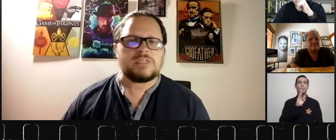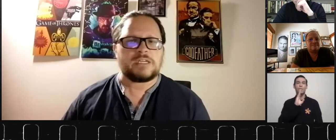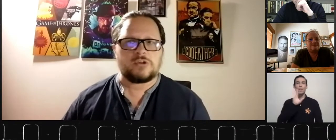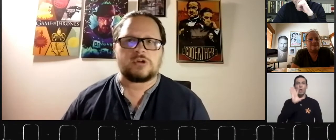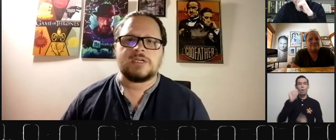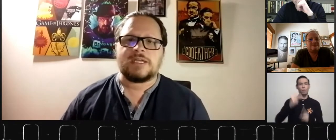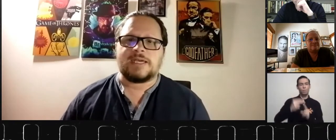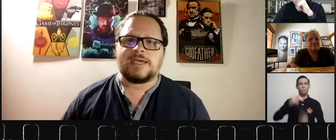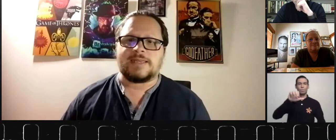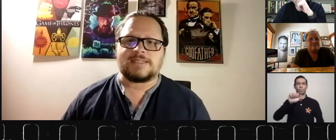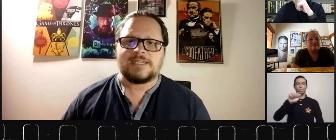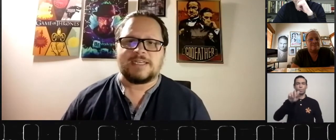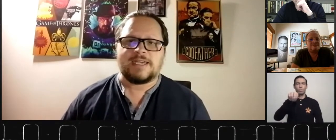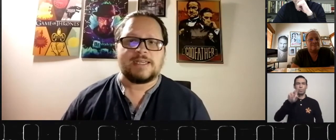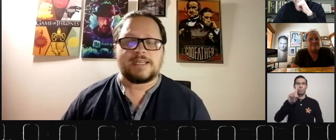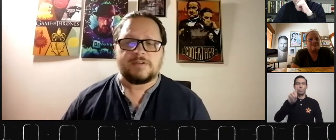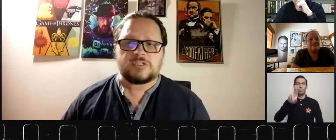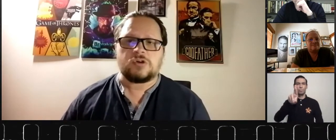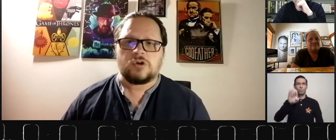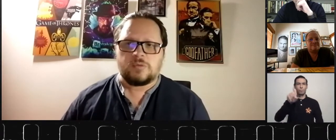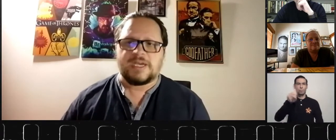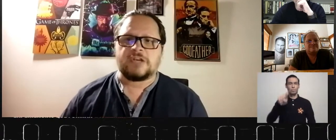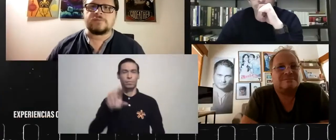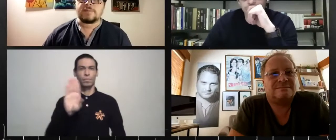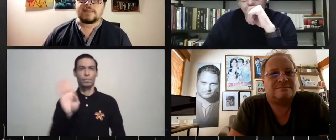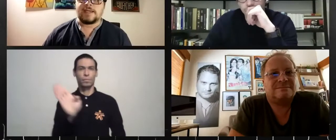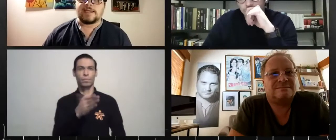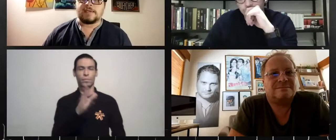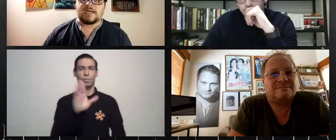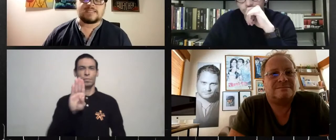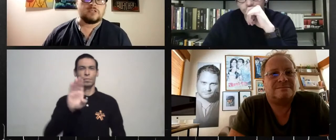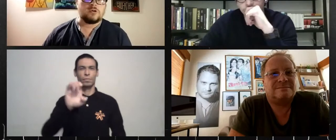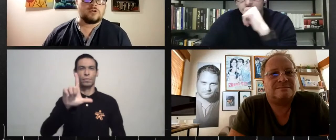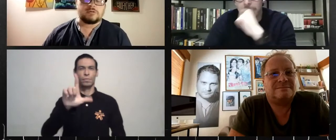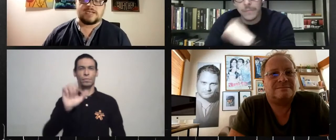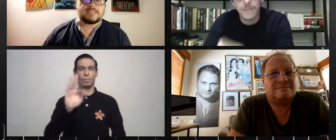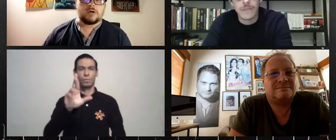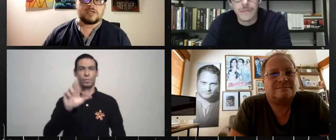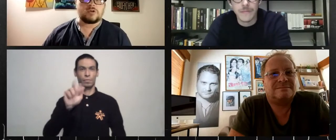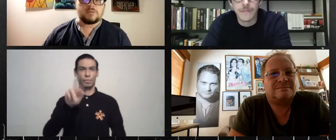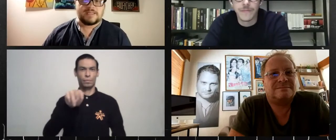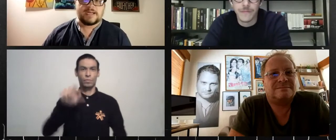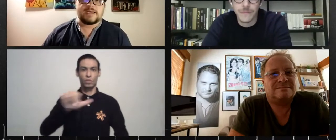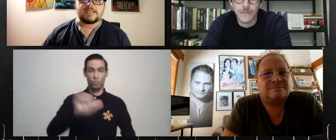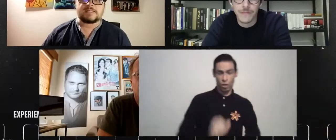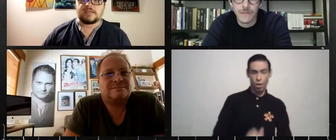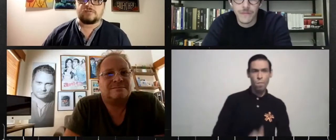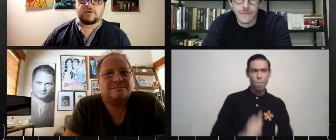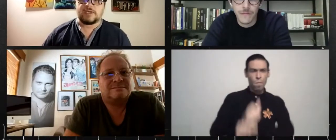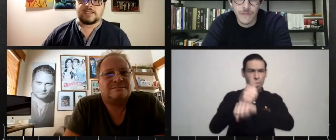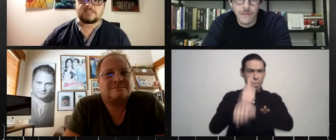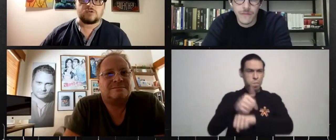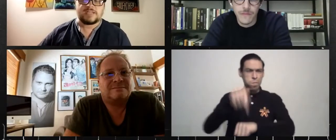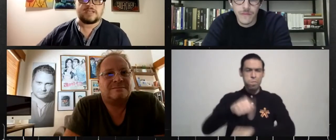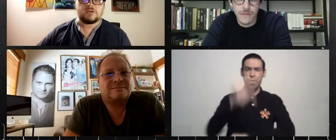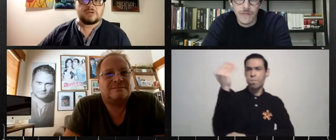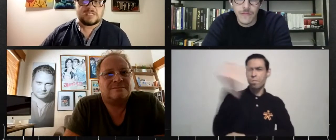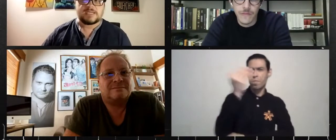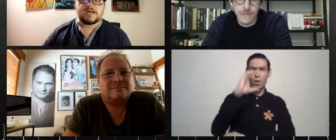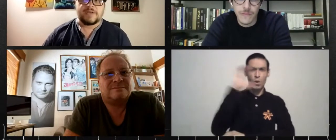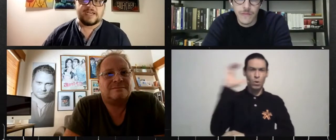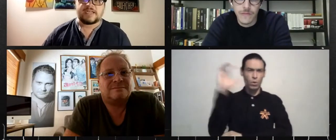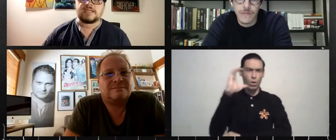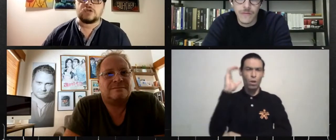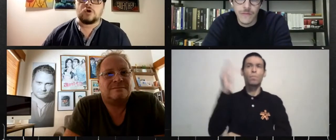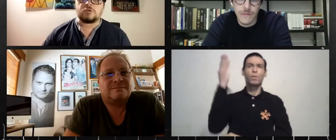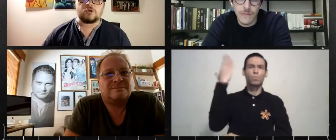Beltrán es un director de cine y de televisión colombiano. Ha sido realizador de cortometrajes, fue estudiante de la